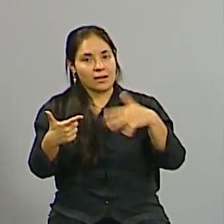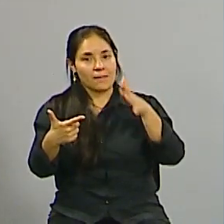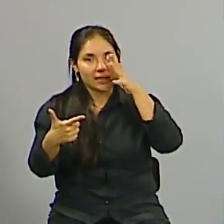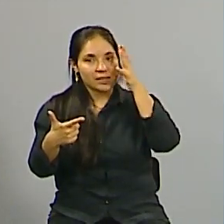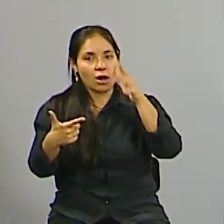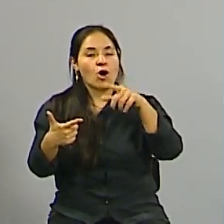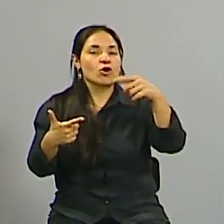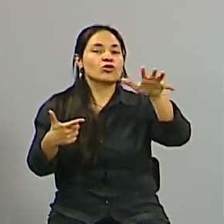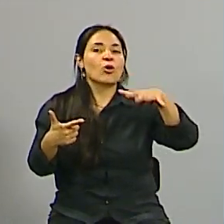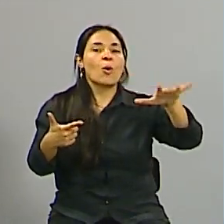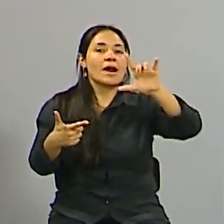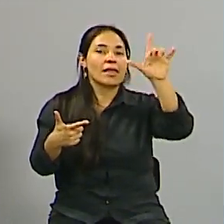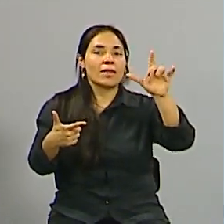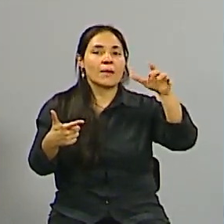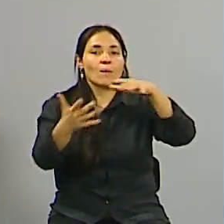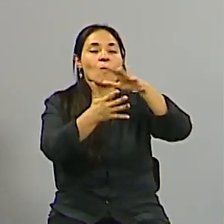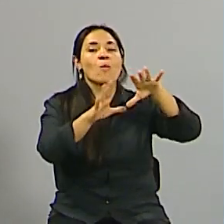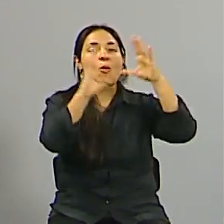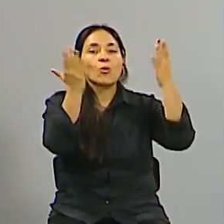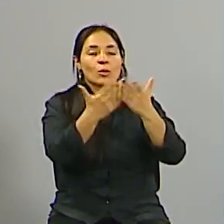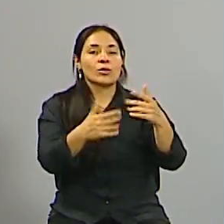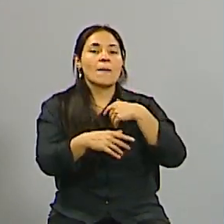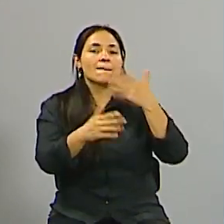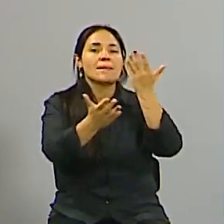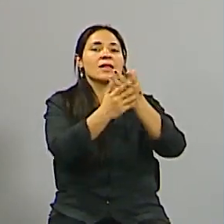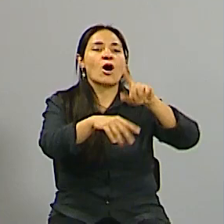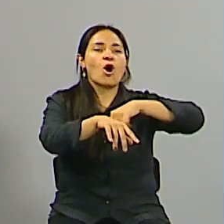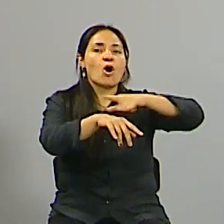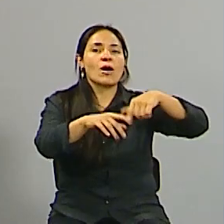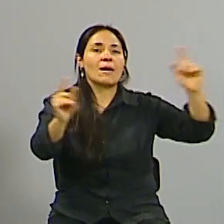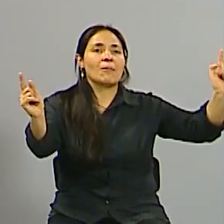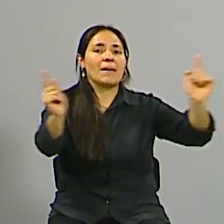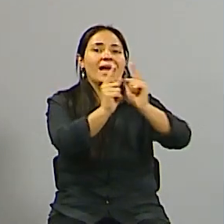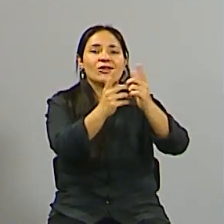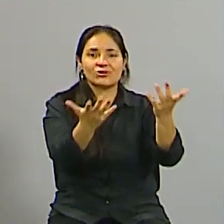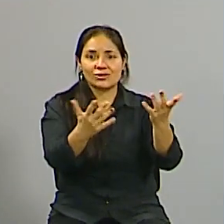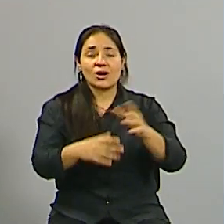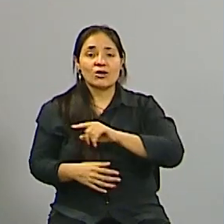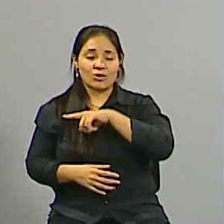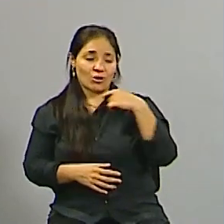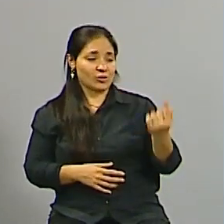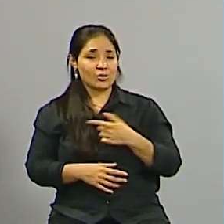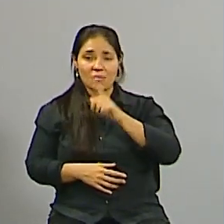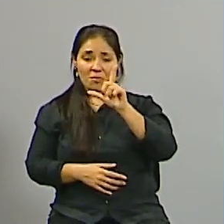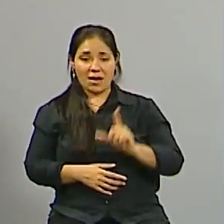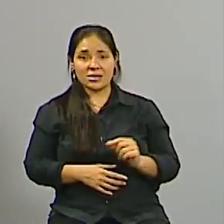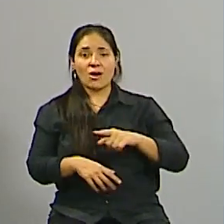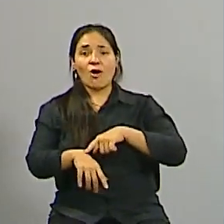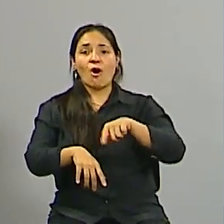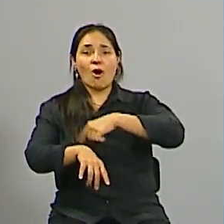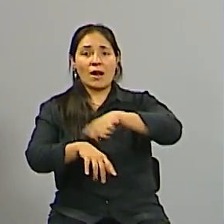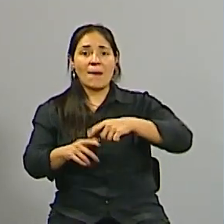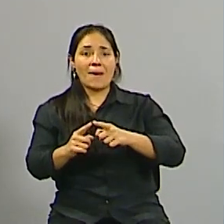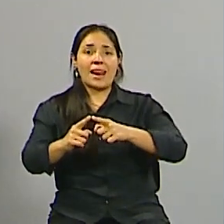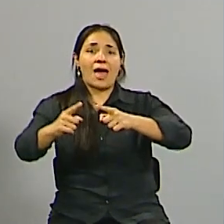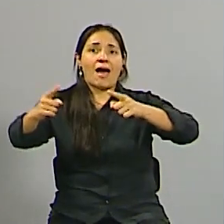en otros lugares del mundo se discute la reducción de la jornada, nosotros somos uno de los países que tiene la jornada de trabajo